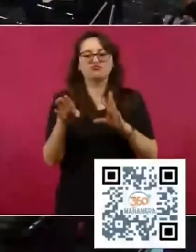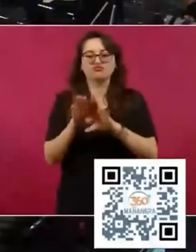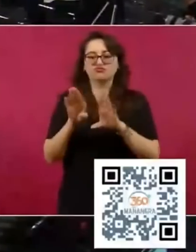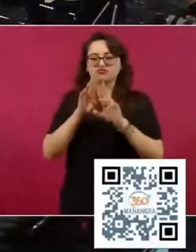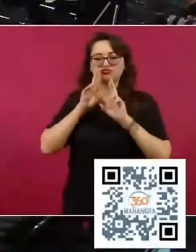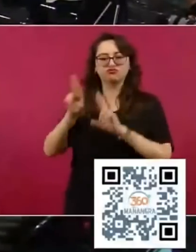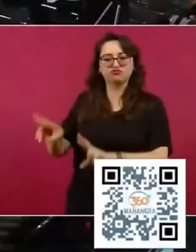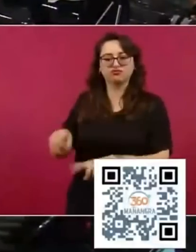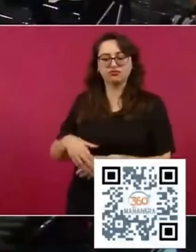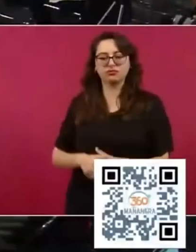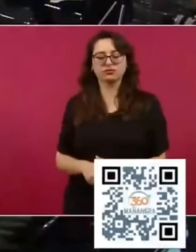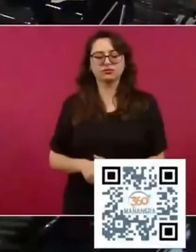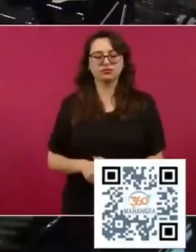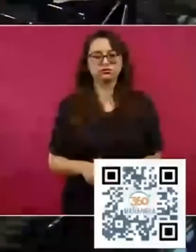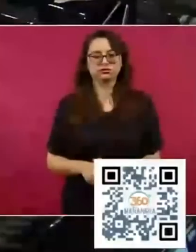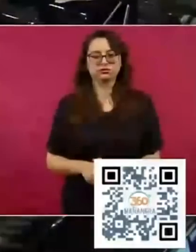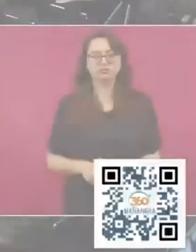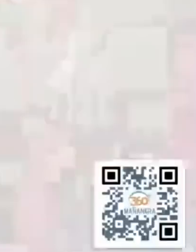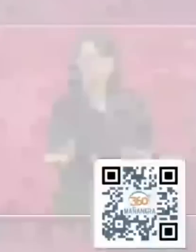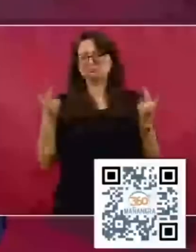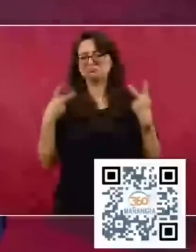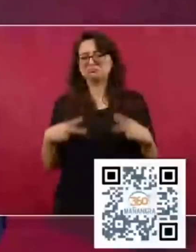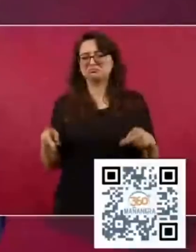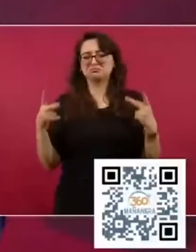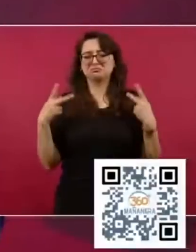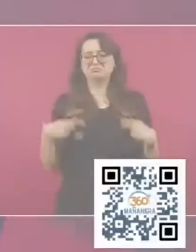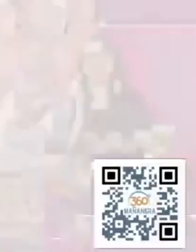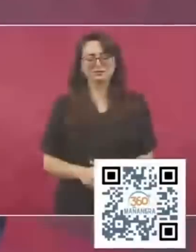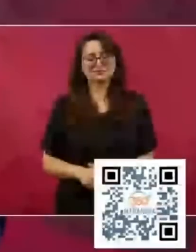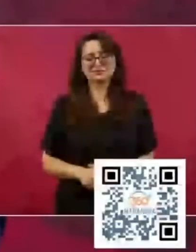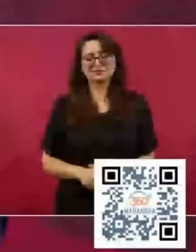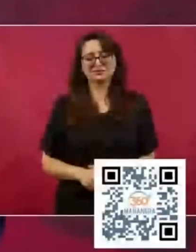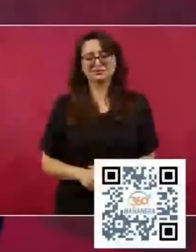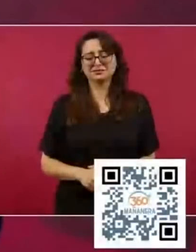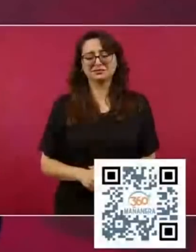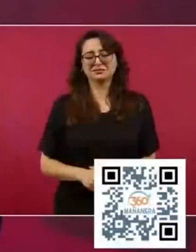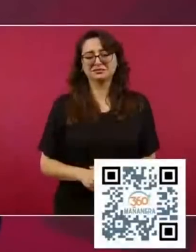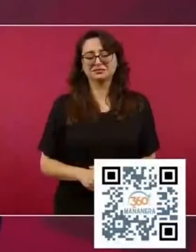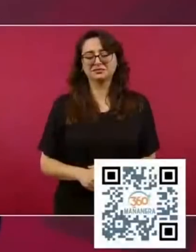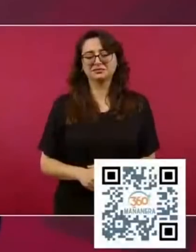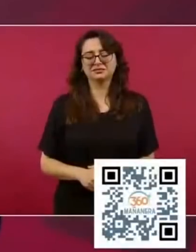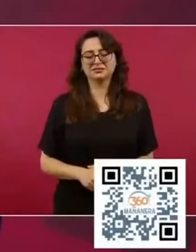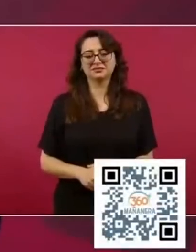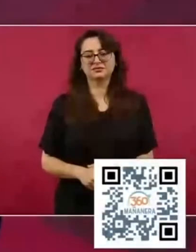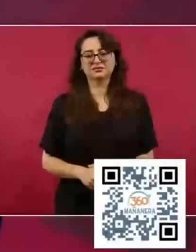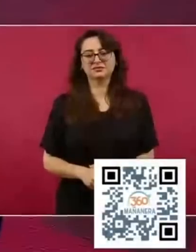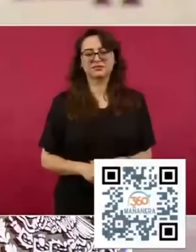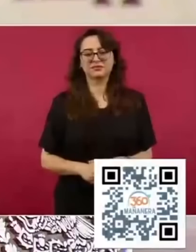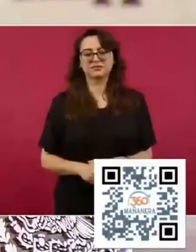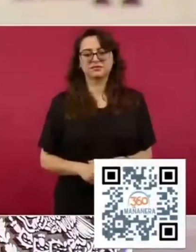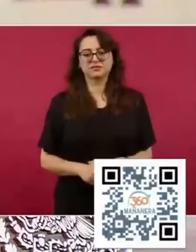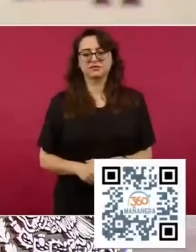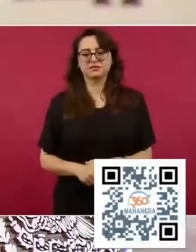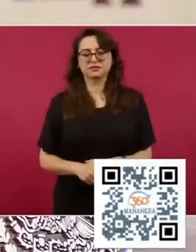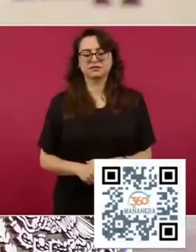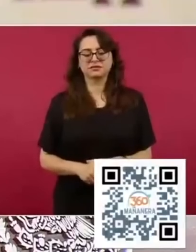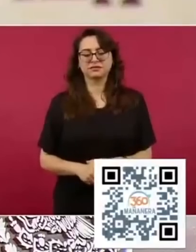la gente sabe de lo que se trata es muy importante fortalecer